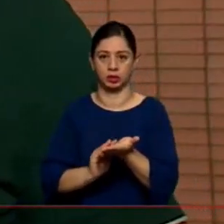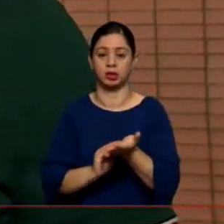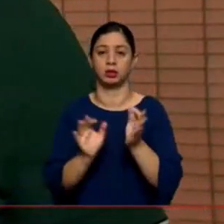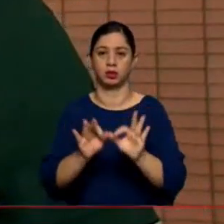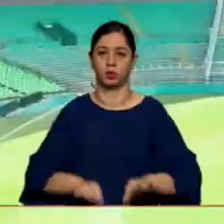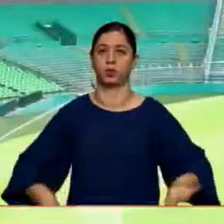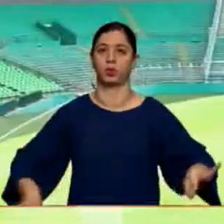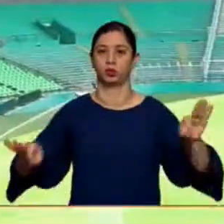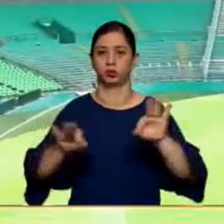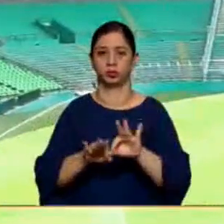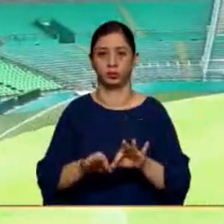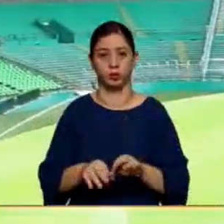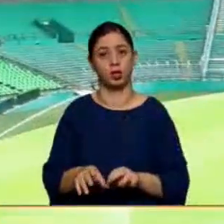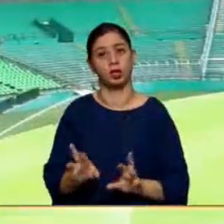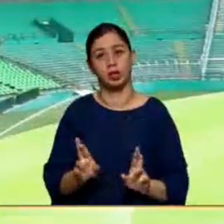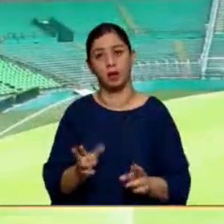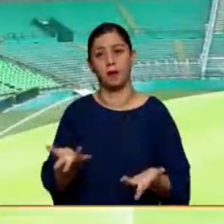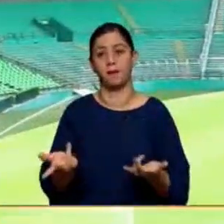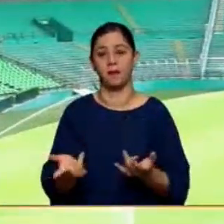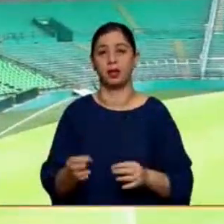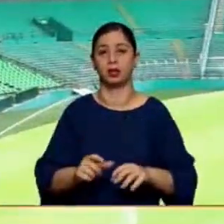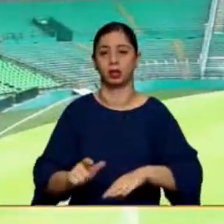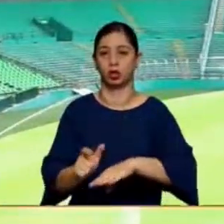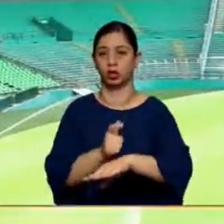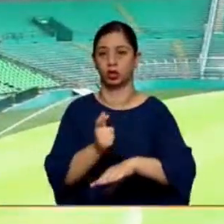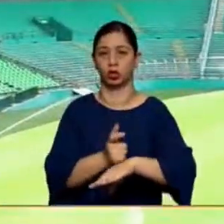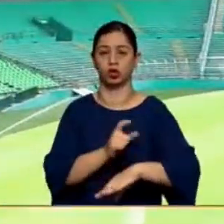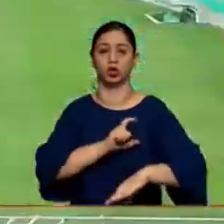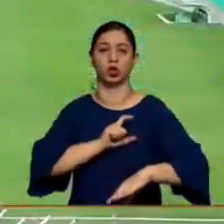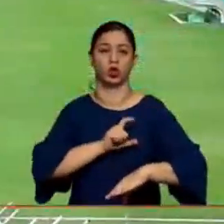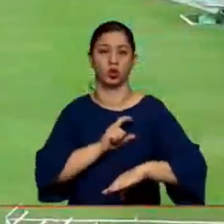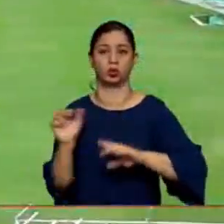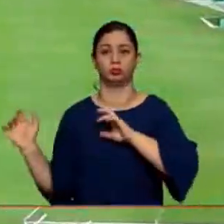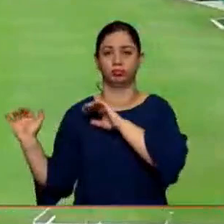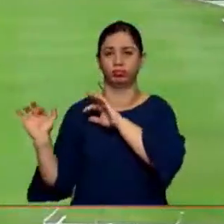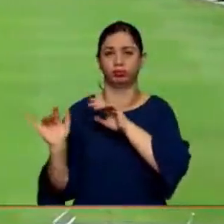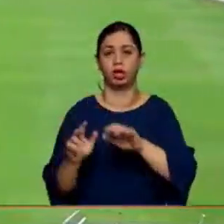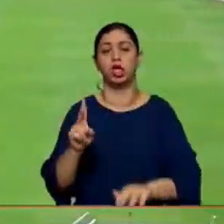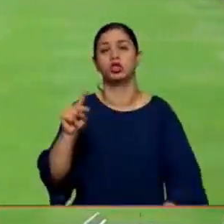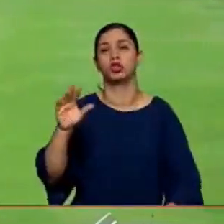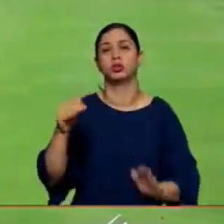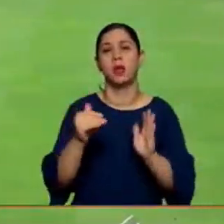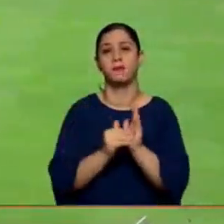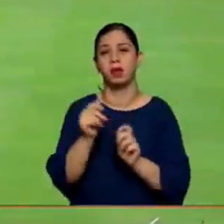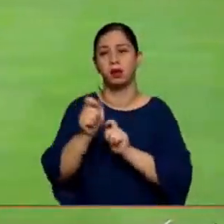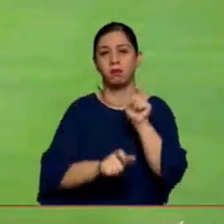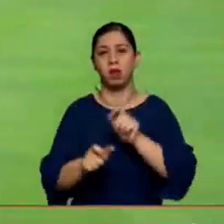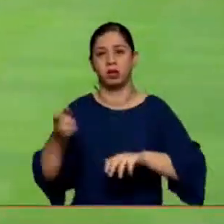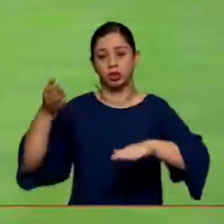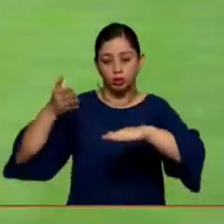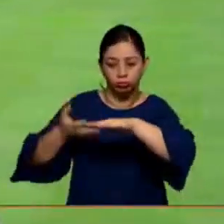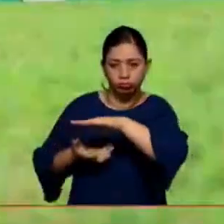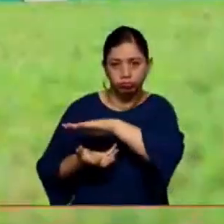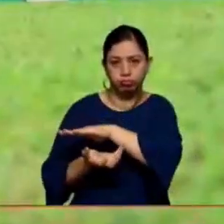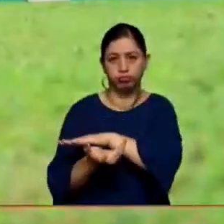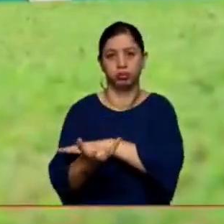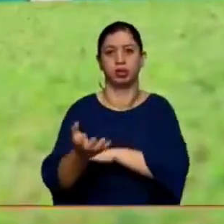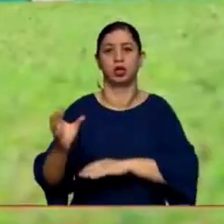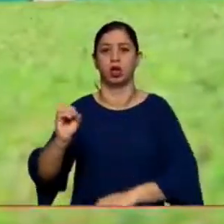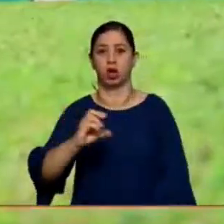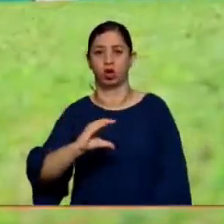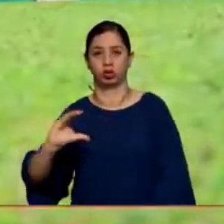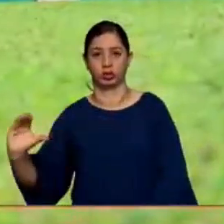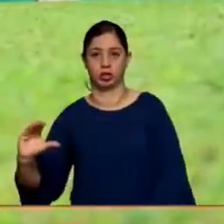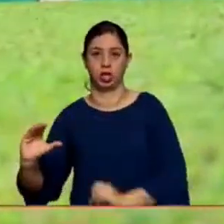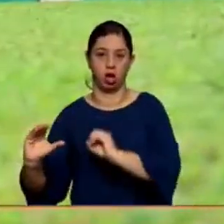bien importantes. Se estima que al Coloso de Rosso llegarían más de 12.000 espectadores. Se habilitaron las tribunas de occidental